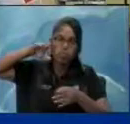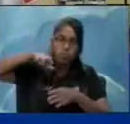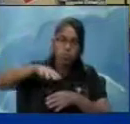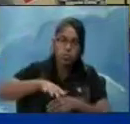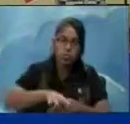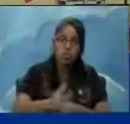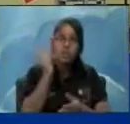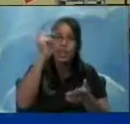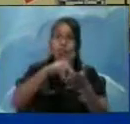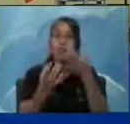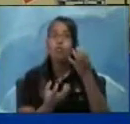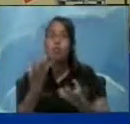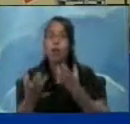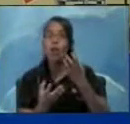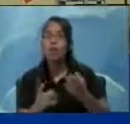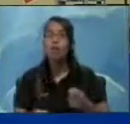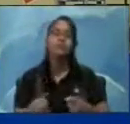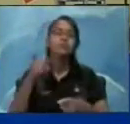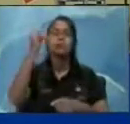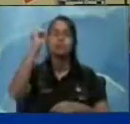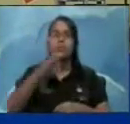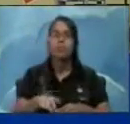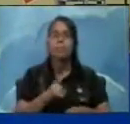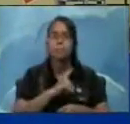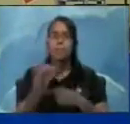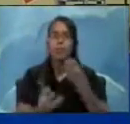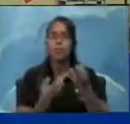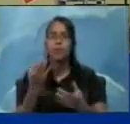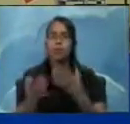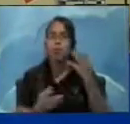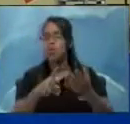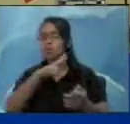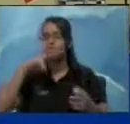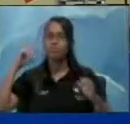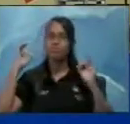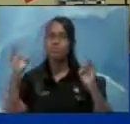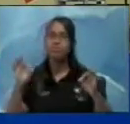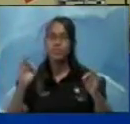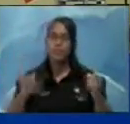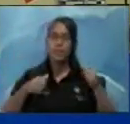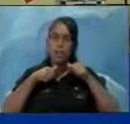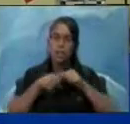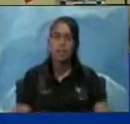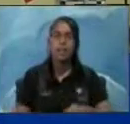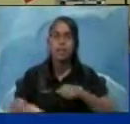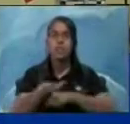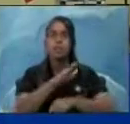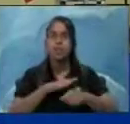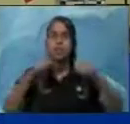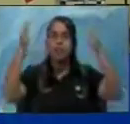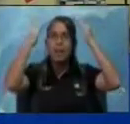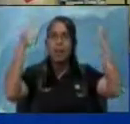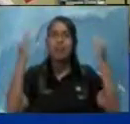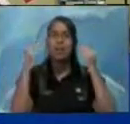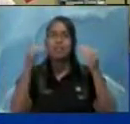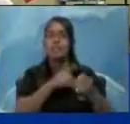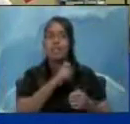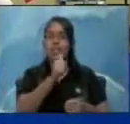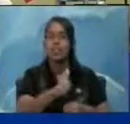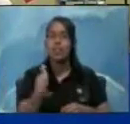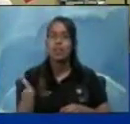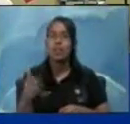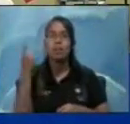y un pedazo de ese fuego divino se asentó sobre la cabeza de ellos